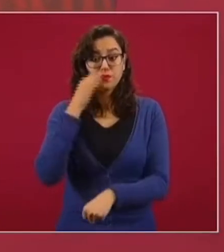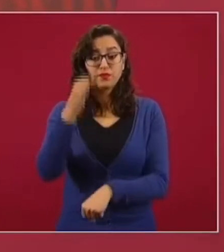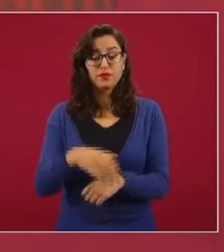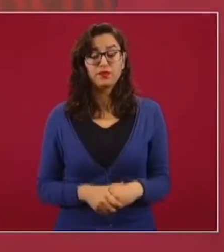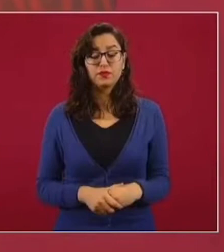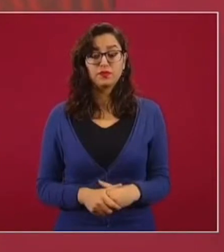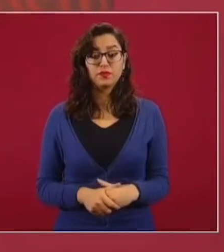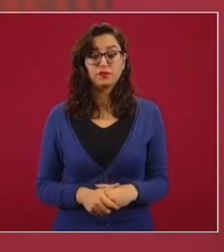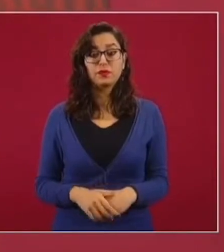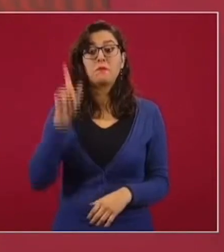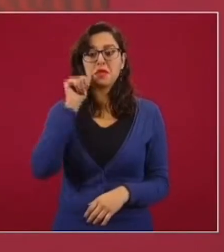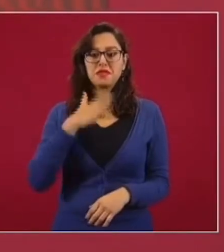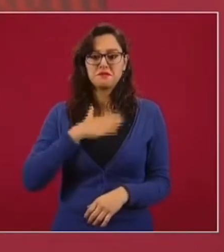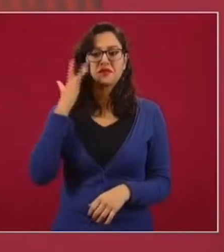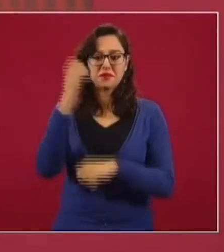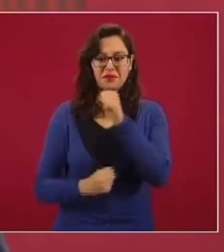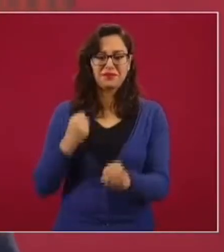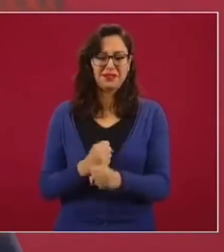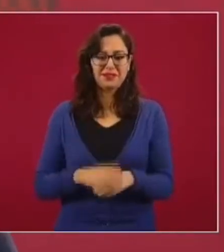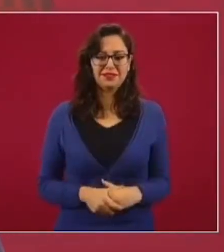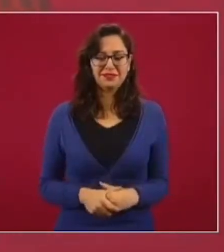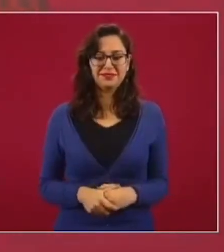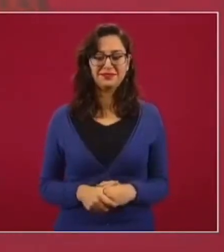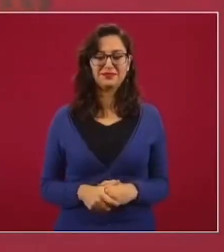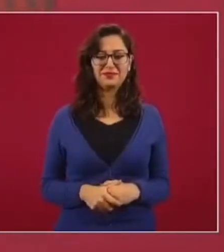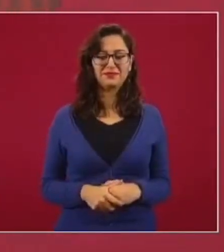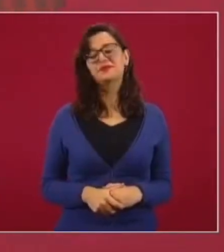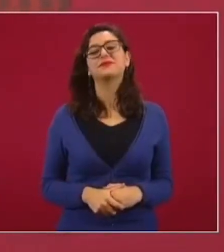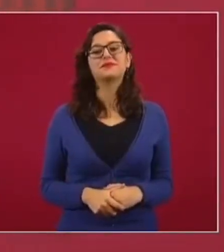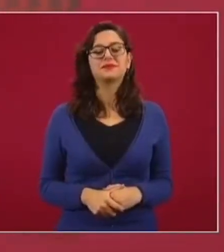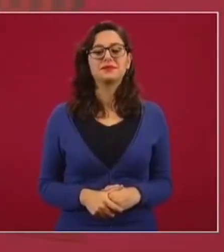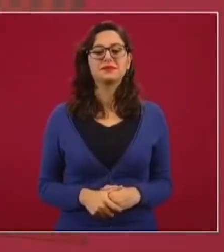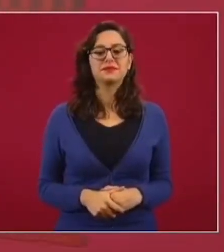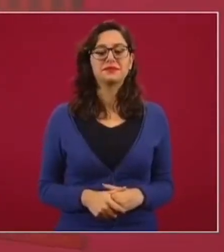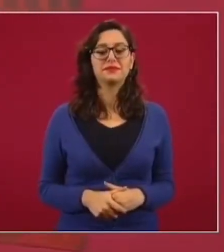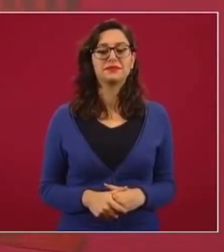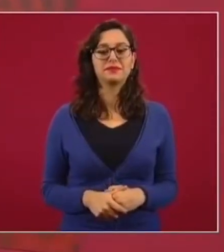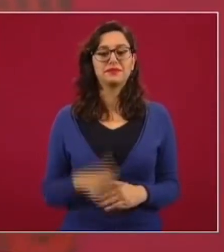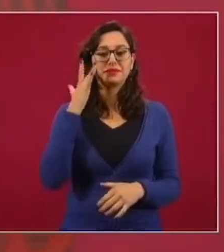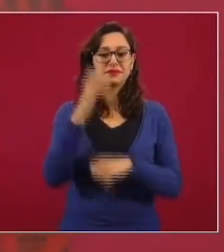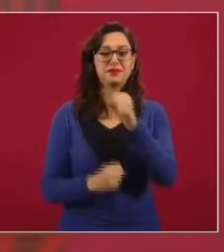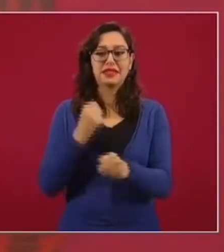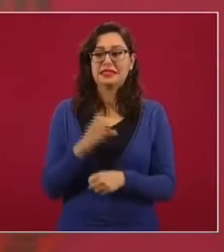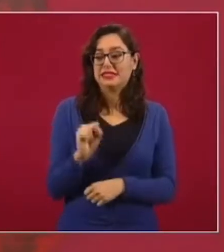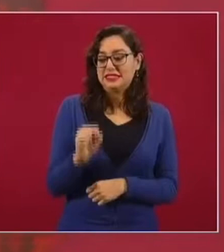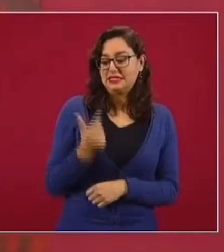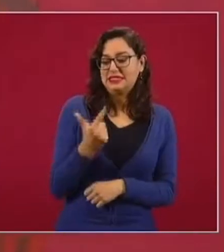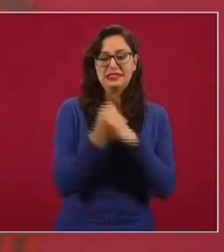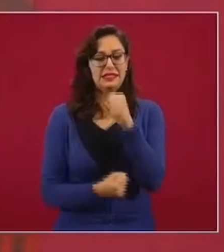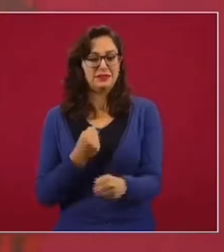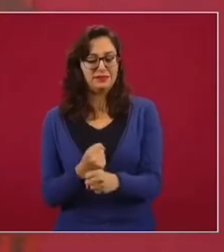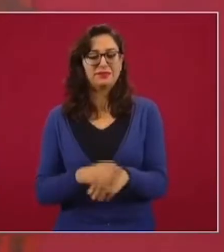Mañana yo voy a cumplir años. Voy a cumplir 67 años.